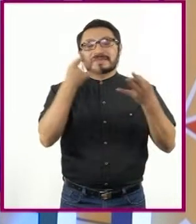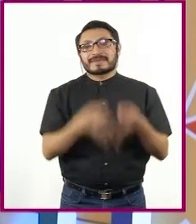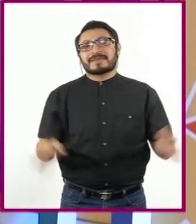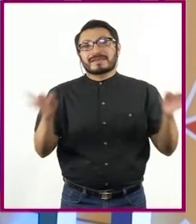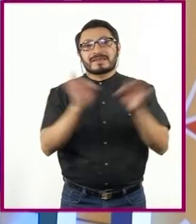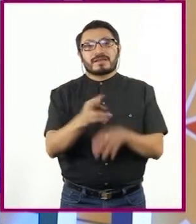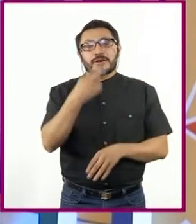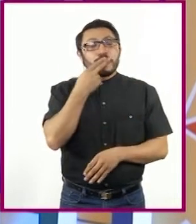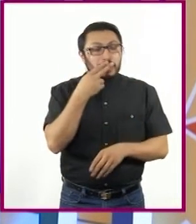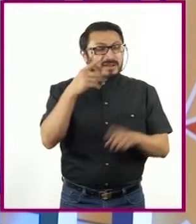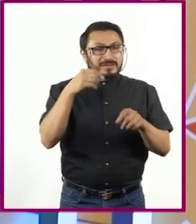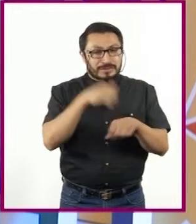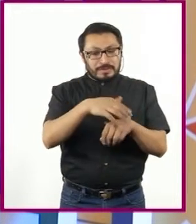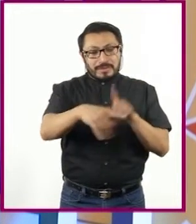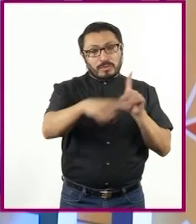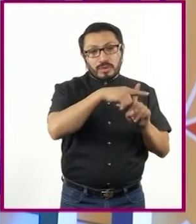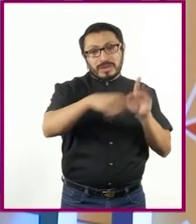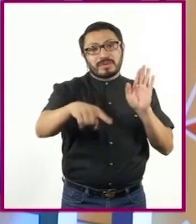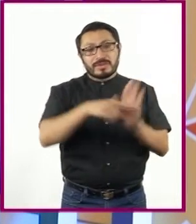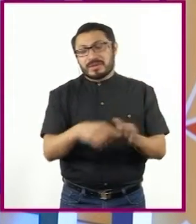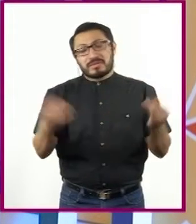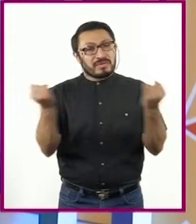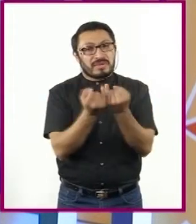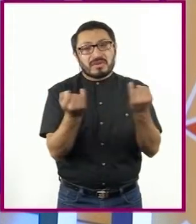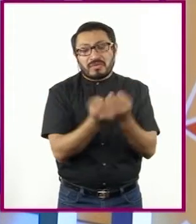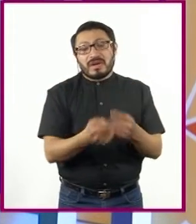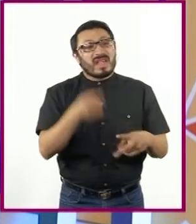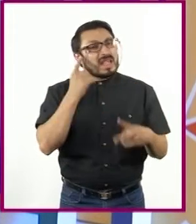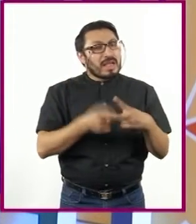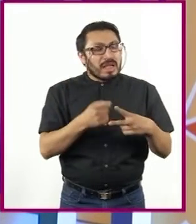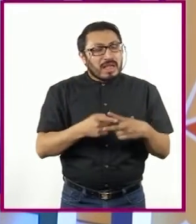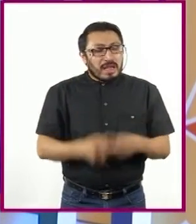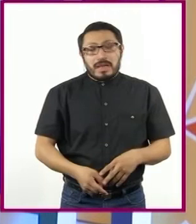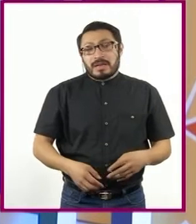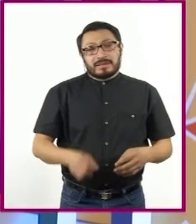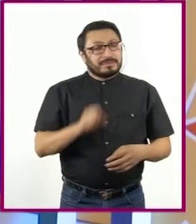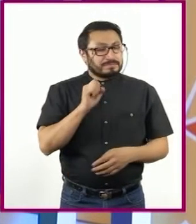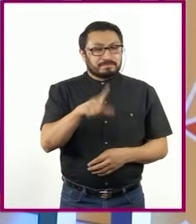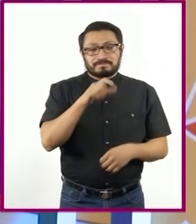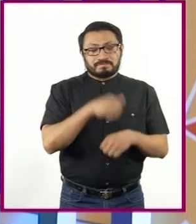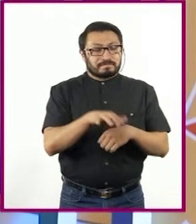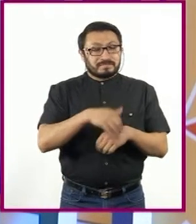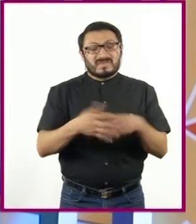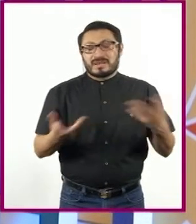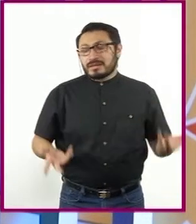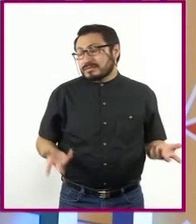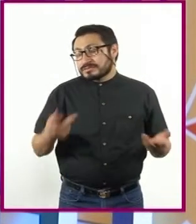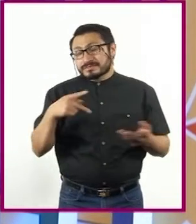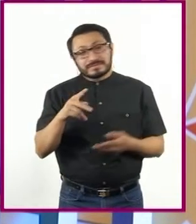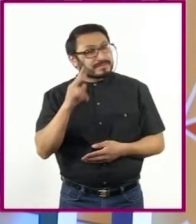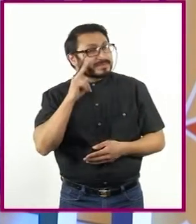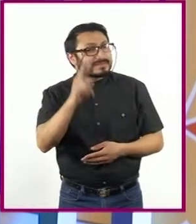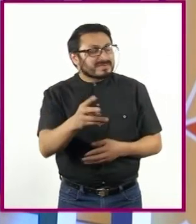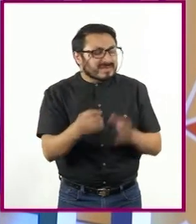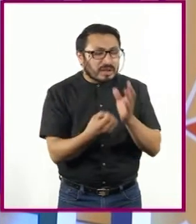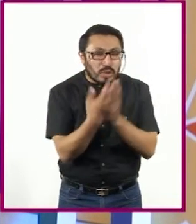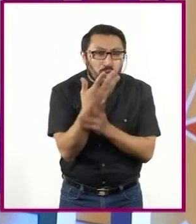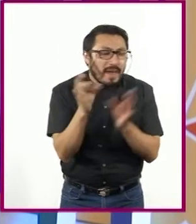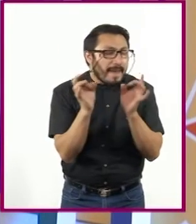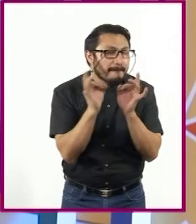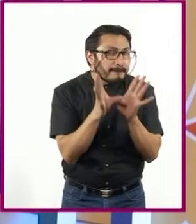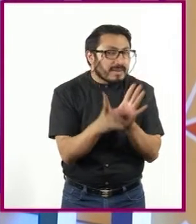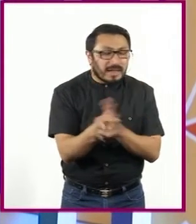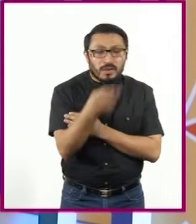números positivos y negativos, así como las operaciones de los mismos. Profesor, veamos una nueva situación